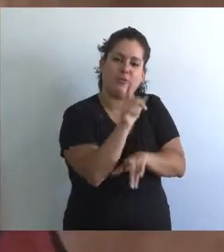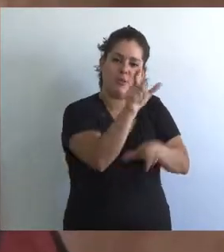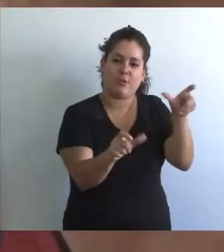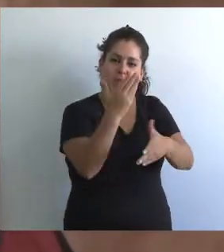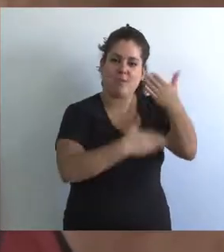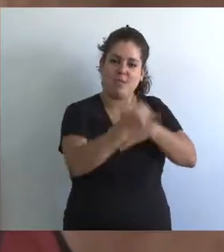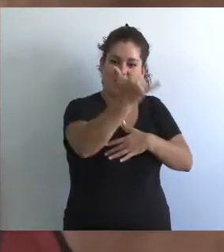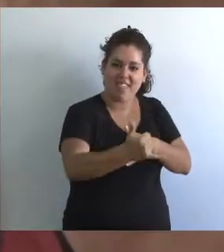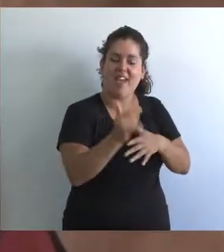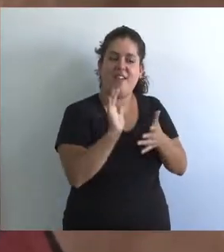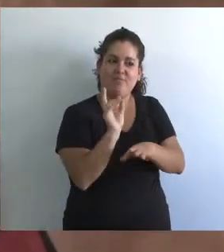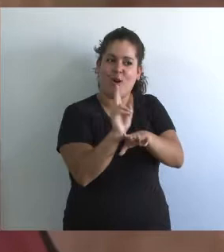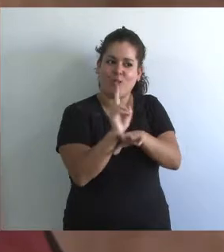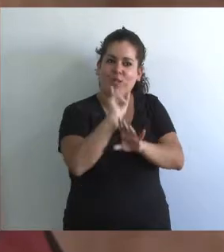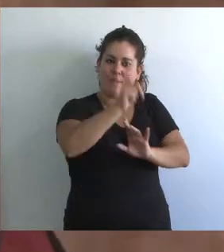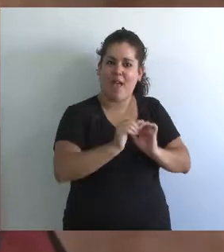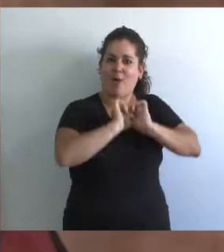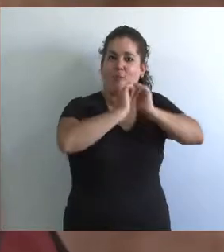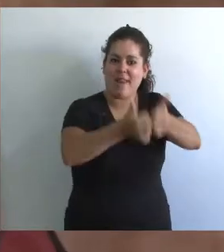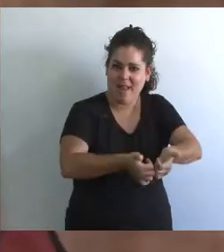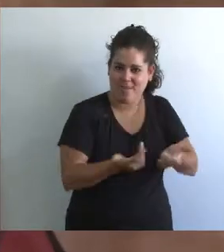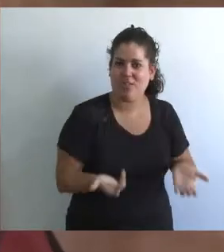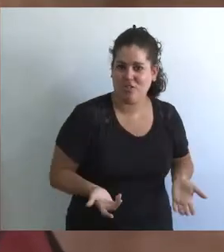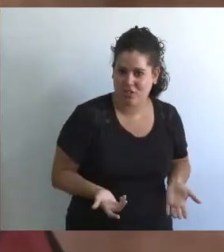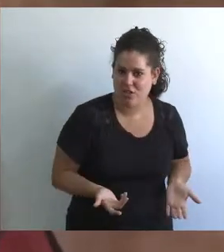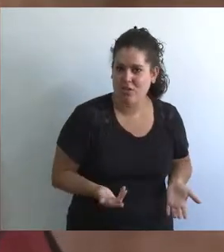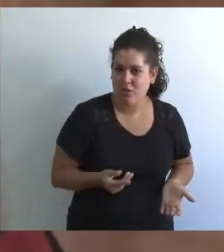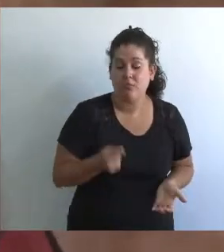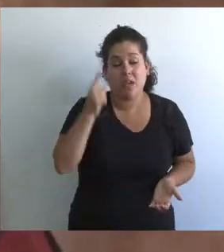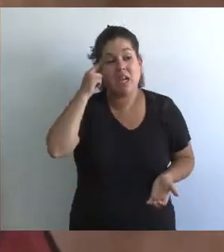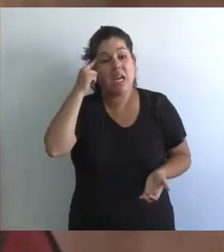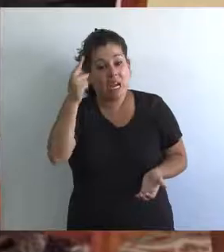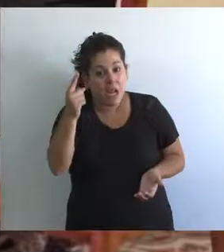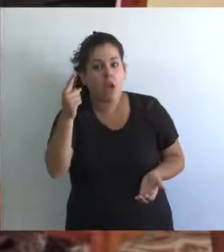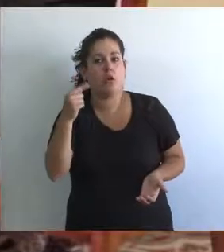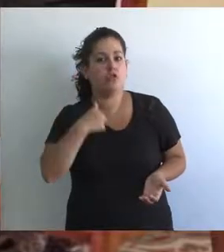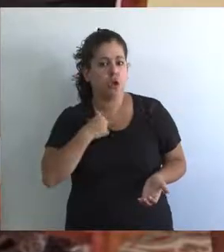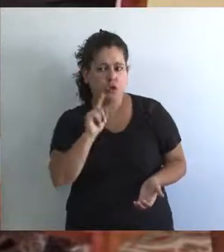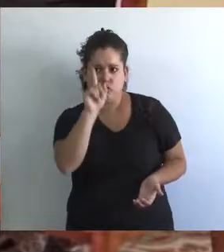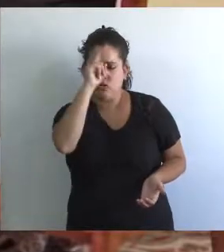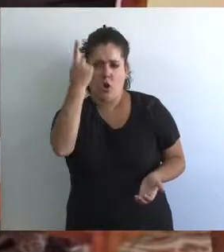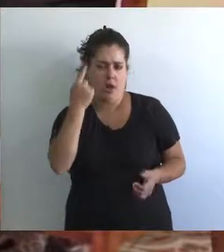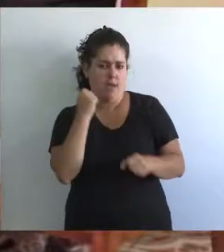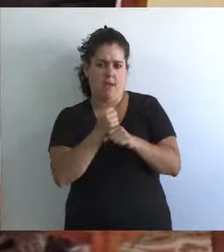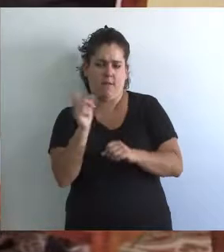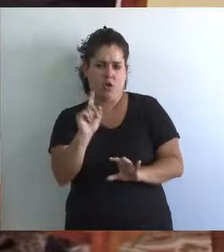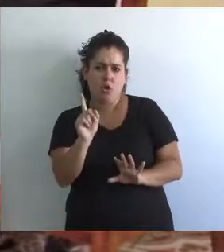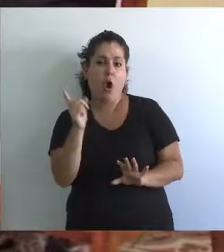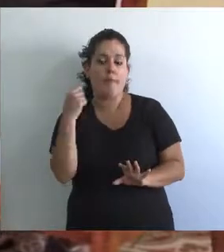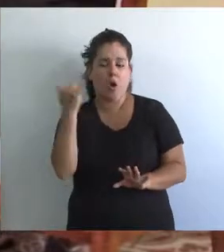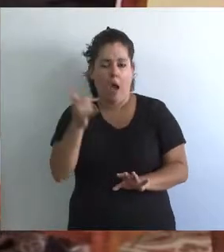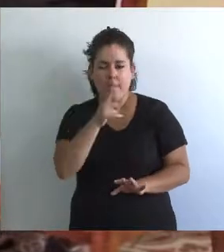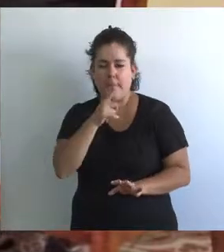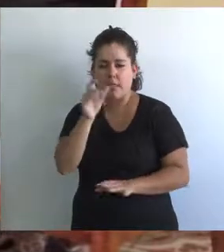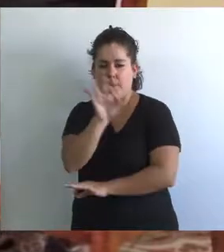de protección y de acompañamiento hacia las personas con discapacidad. Creo que no lo estoy trabajando yo, pero